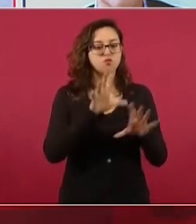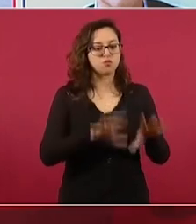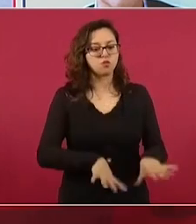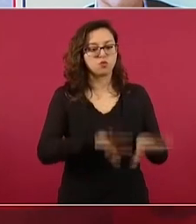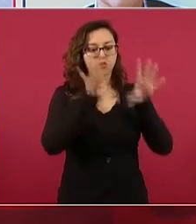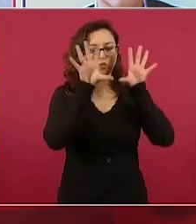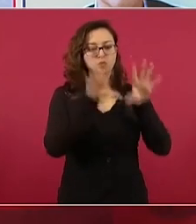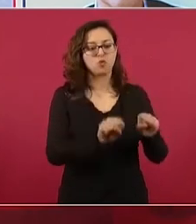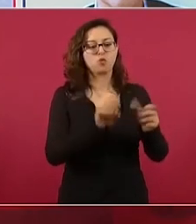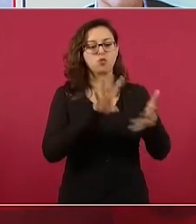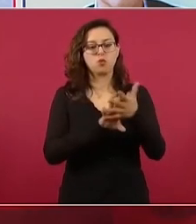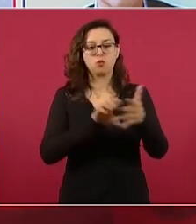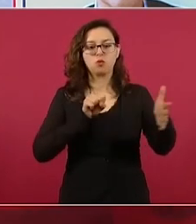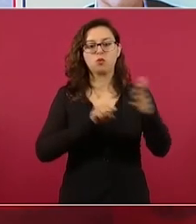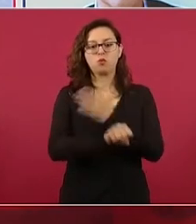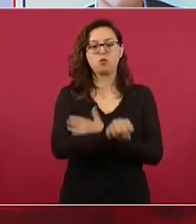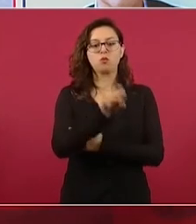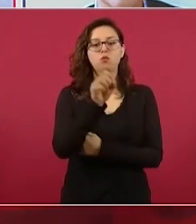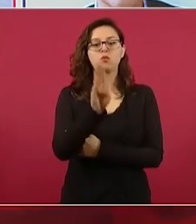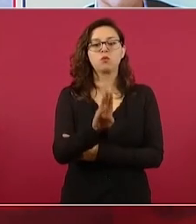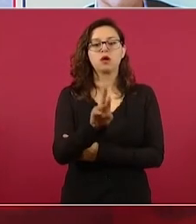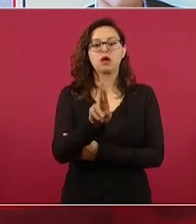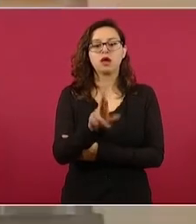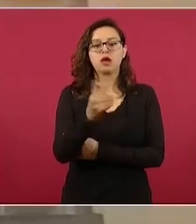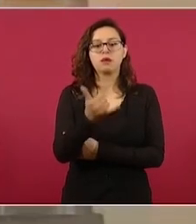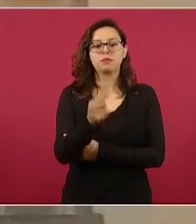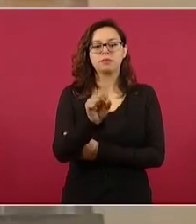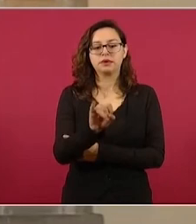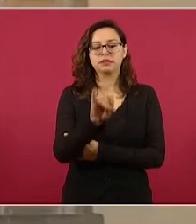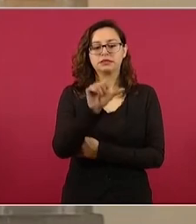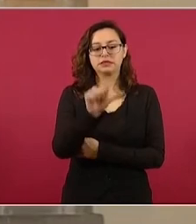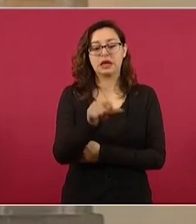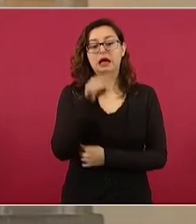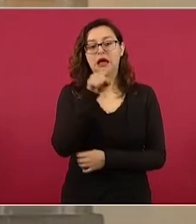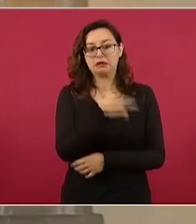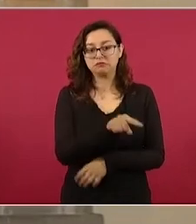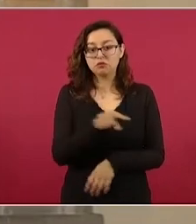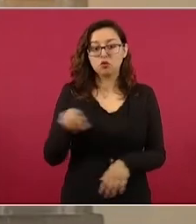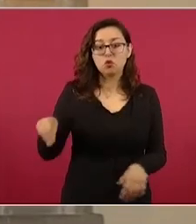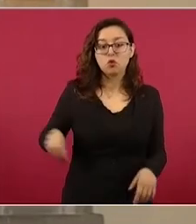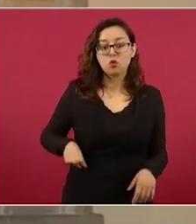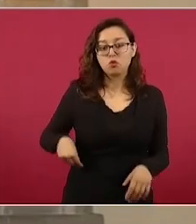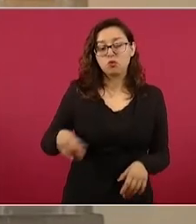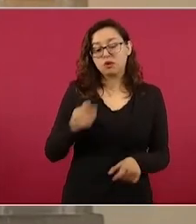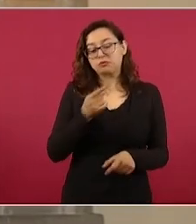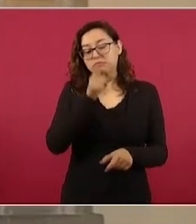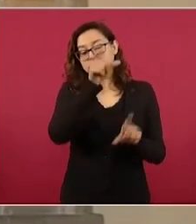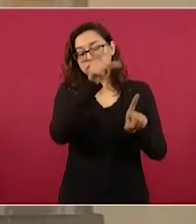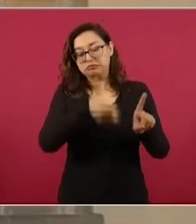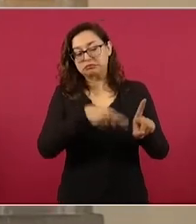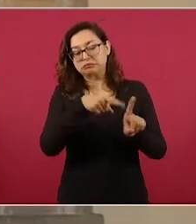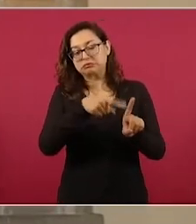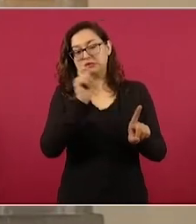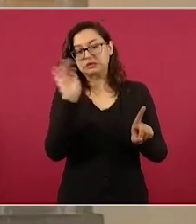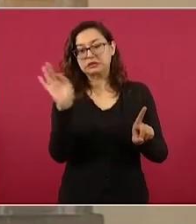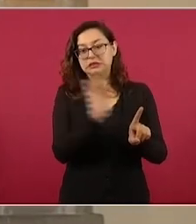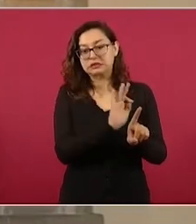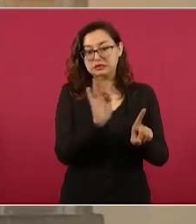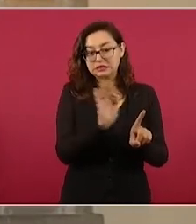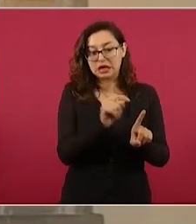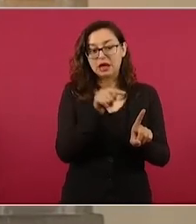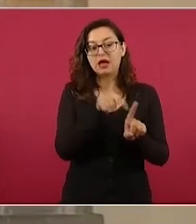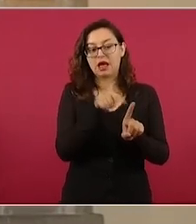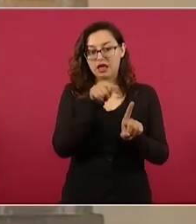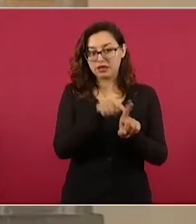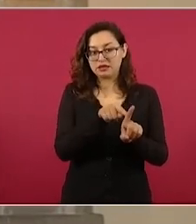justificada Bricia Carolina N., quien está imputada por el delito de encubrimiento